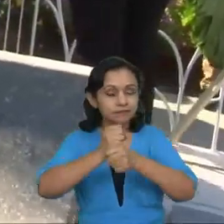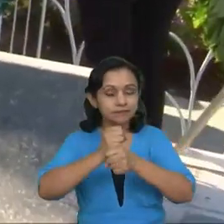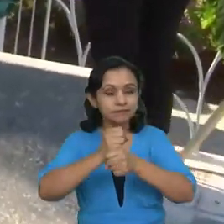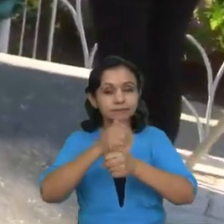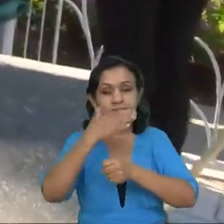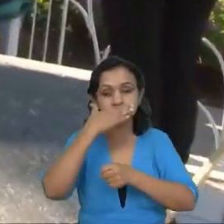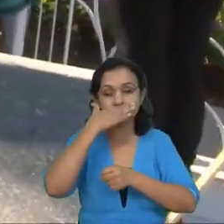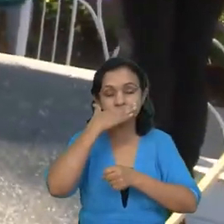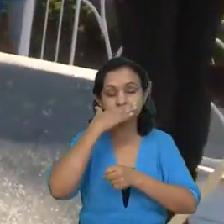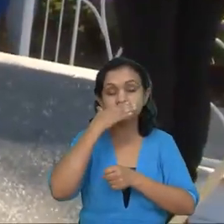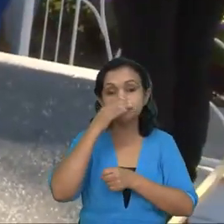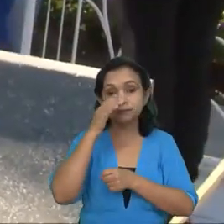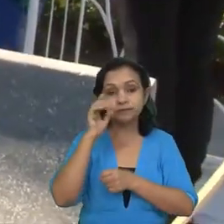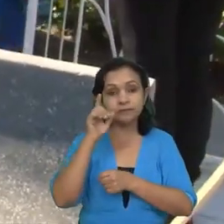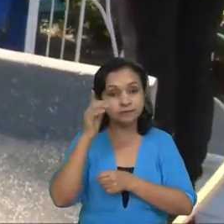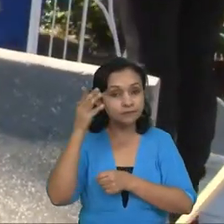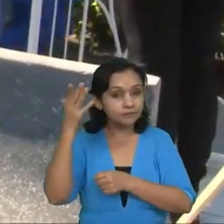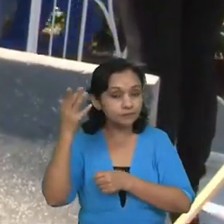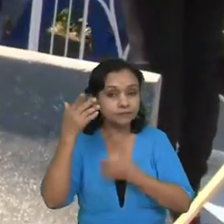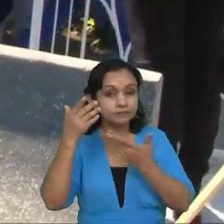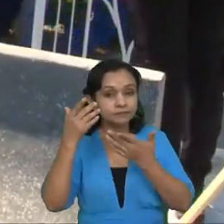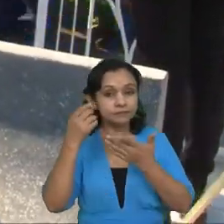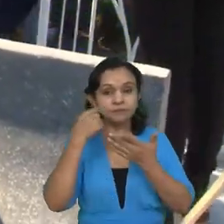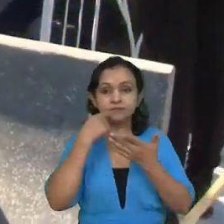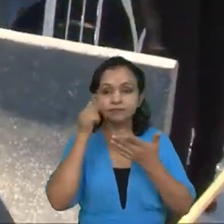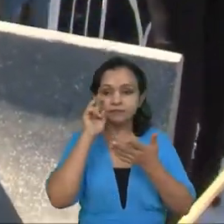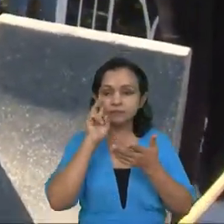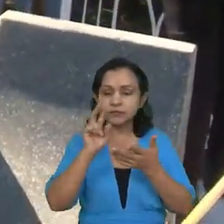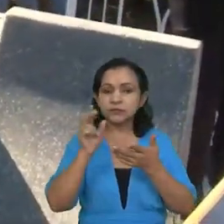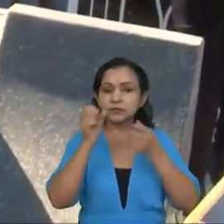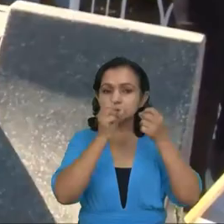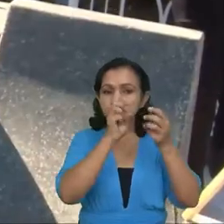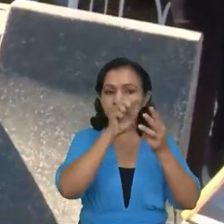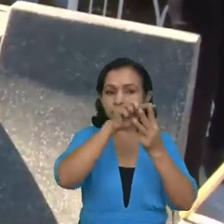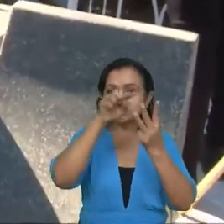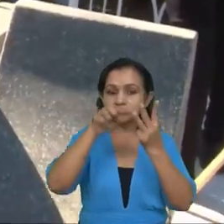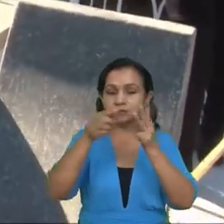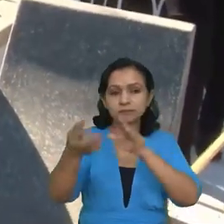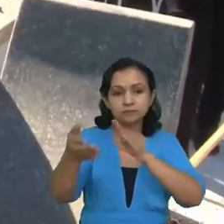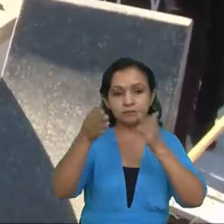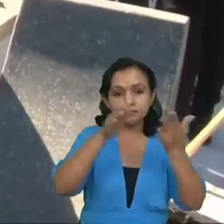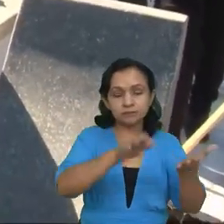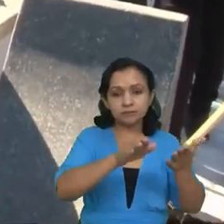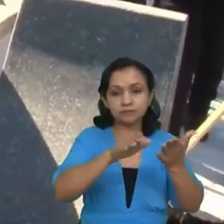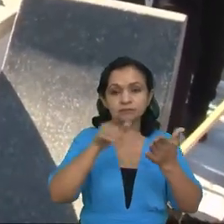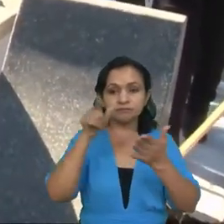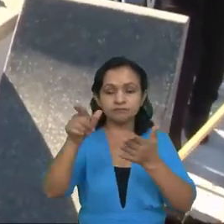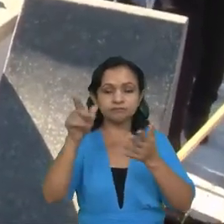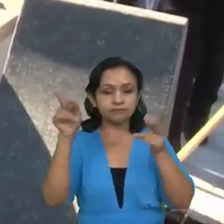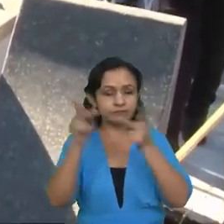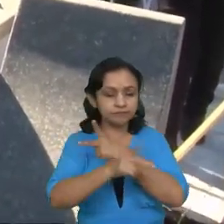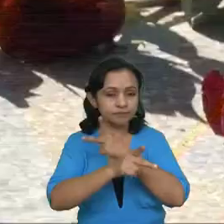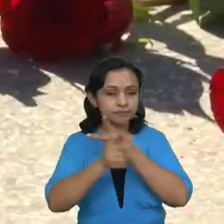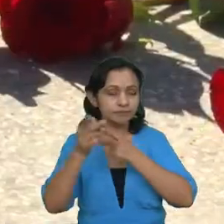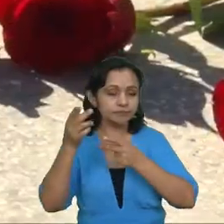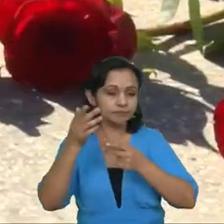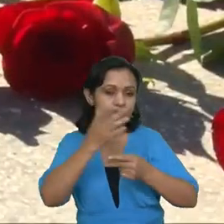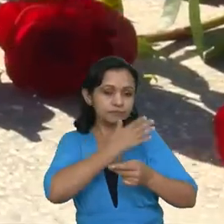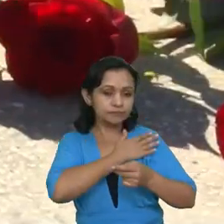recuerda con gran admiración el sacrificio de los tres compañeros que perdieron la vida a manos de la nefasta guardia somocista